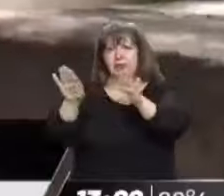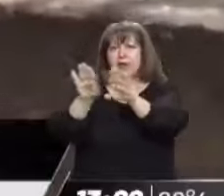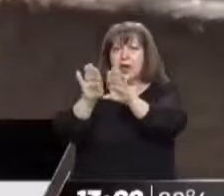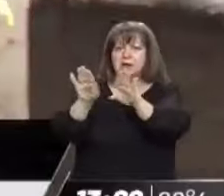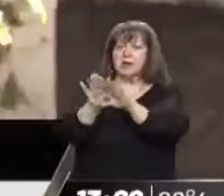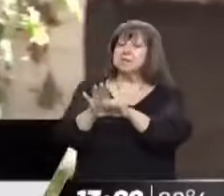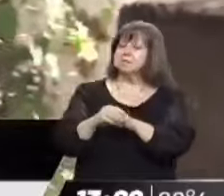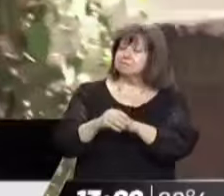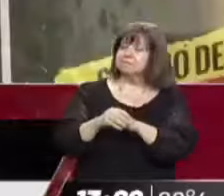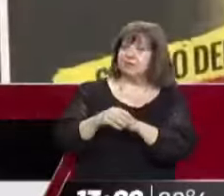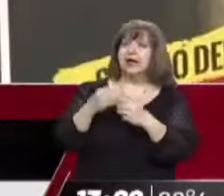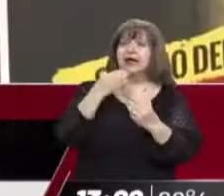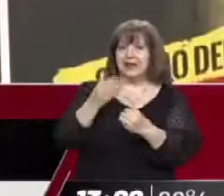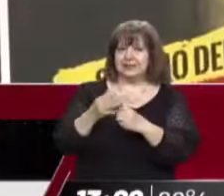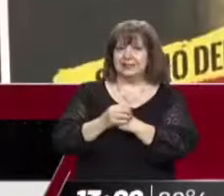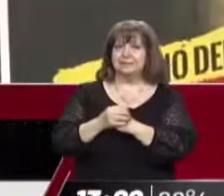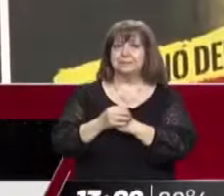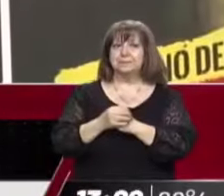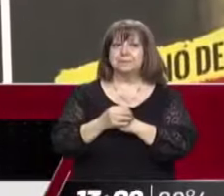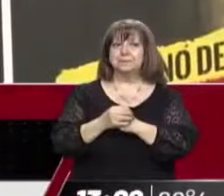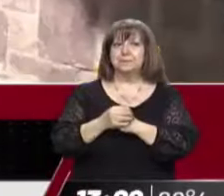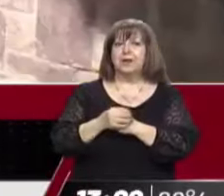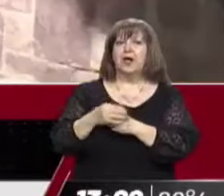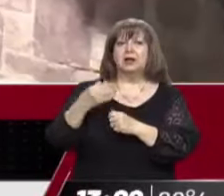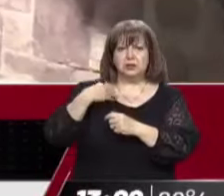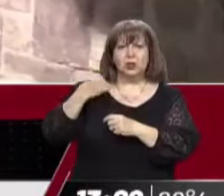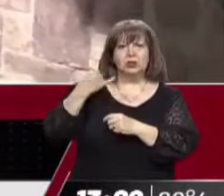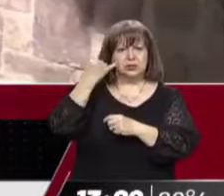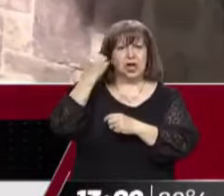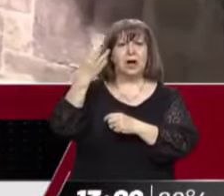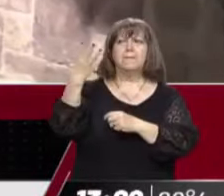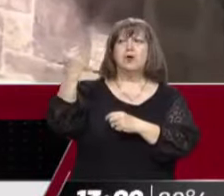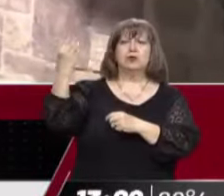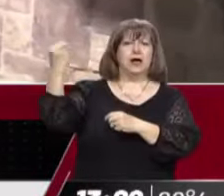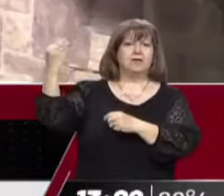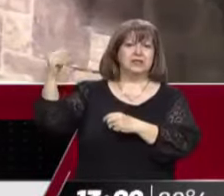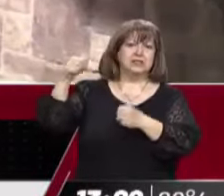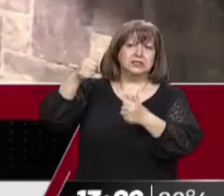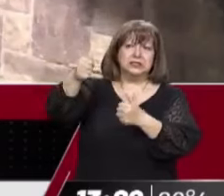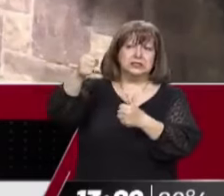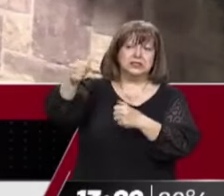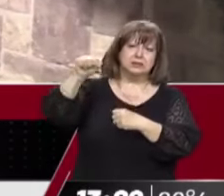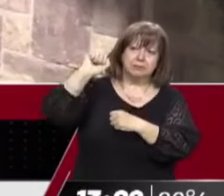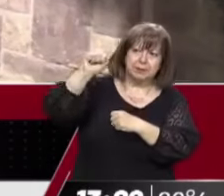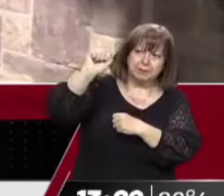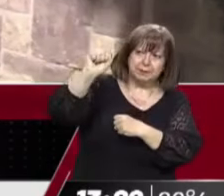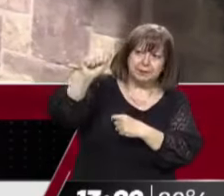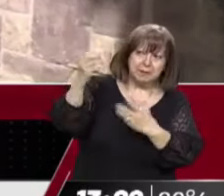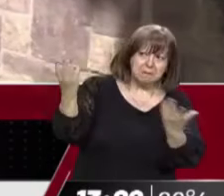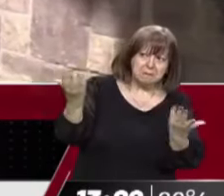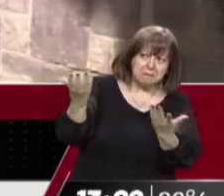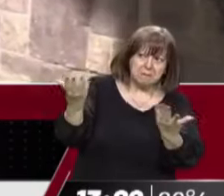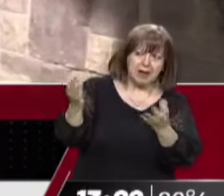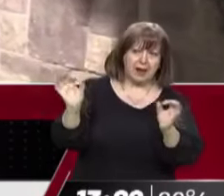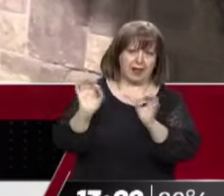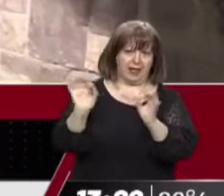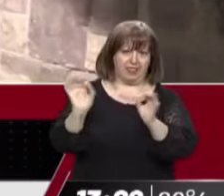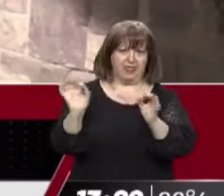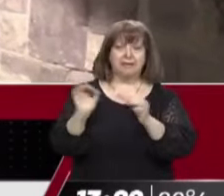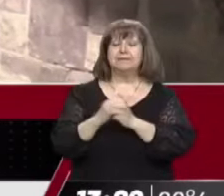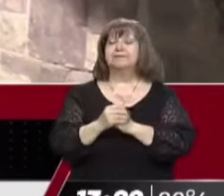salas trabajan, Marcela, después de mediodía. Sí, yo te preguntaba... hemos tocado en reiteradas oportunidades, pero no hay nadie. Claro, te preguntaba, sí, Marce, si te había atendido alguien,